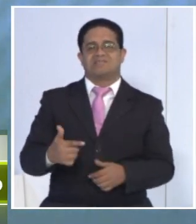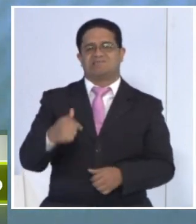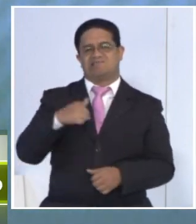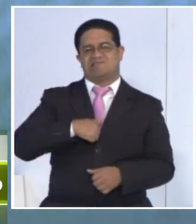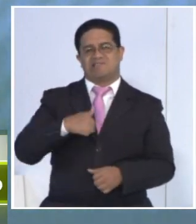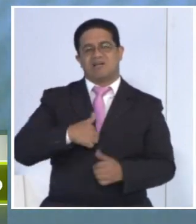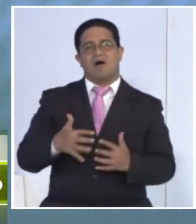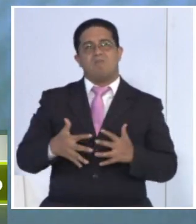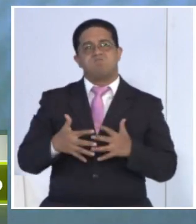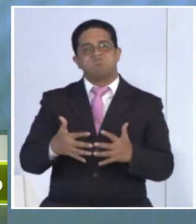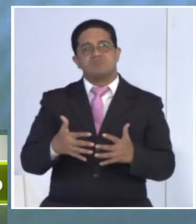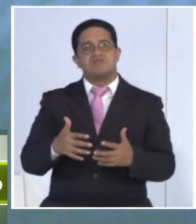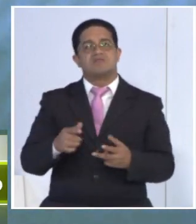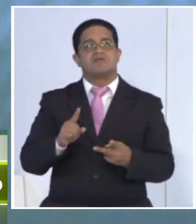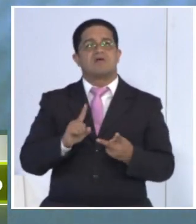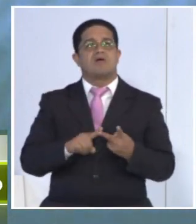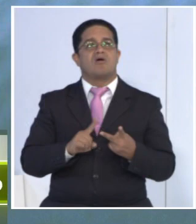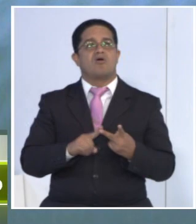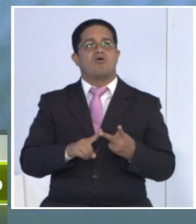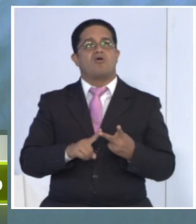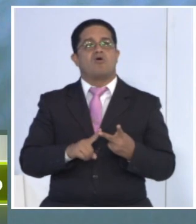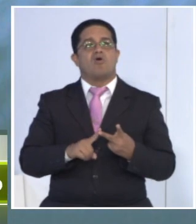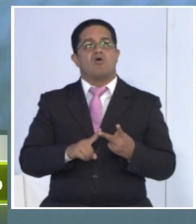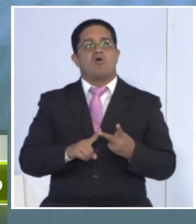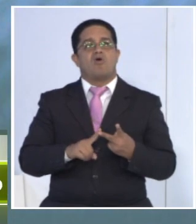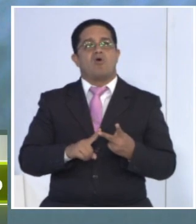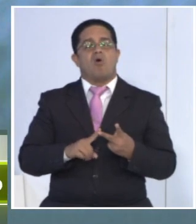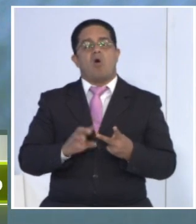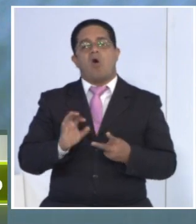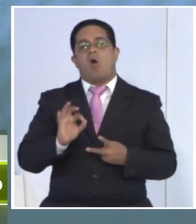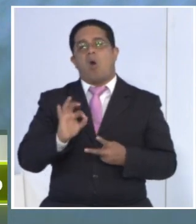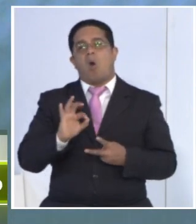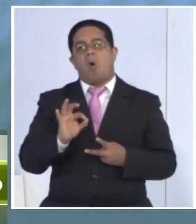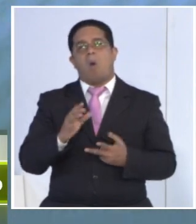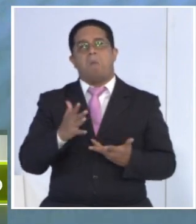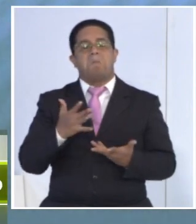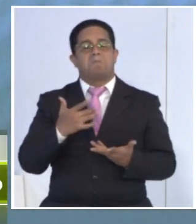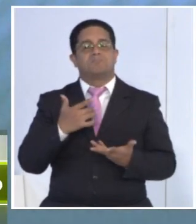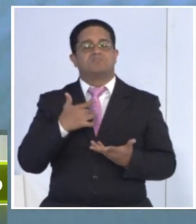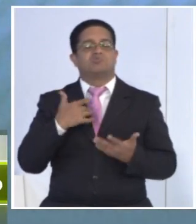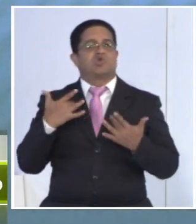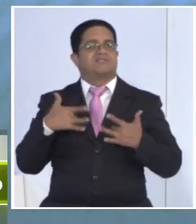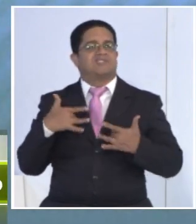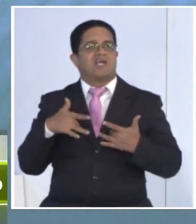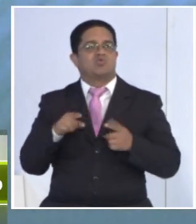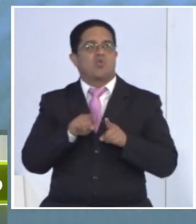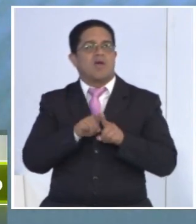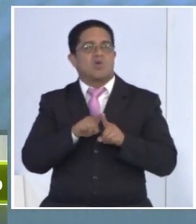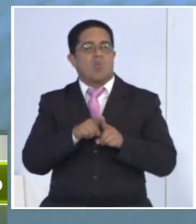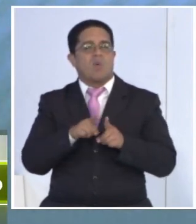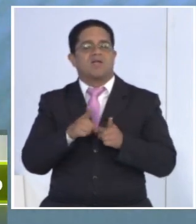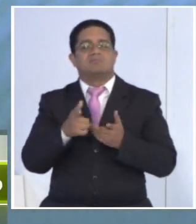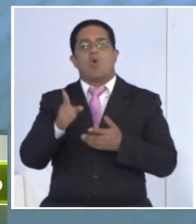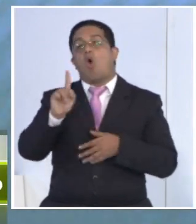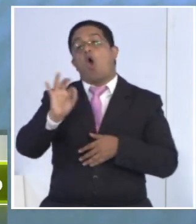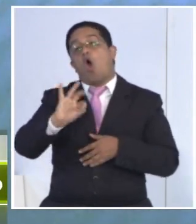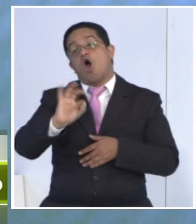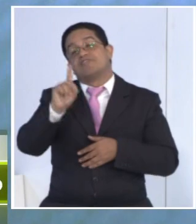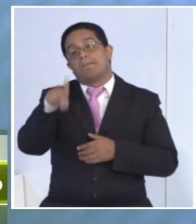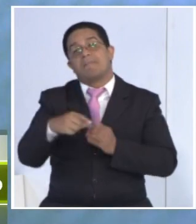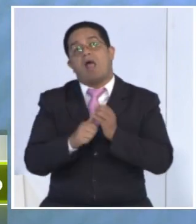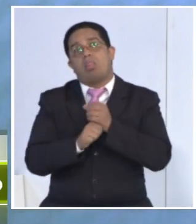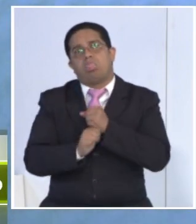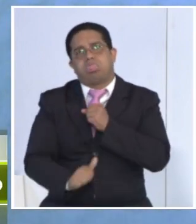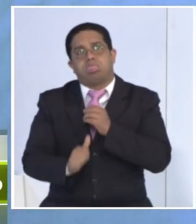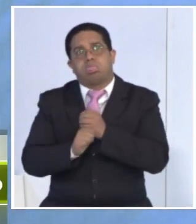abdominal, tengo cuadros frecuentes, alternativos, reiterativos y recurrentes de evacuaciones diarreicas y